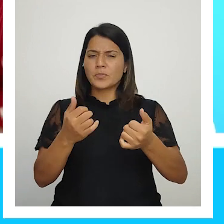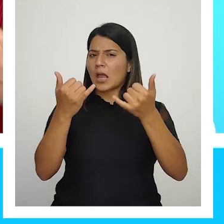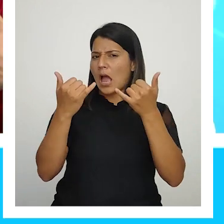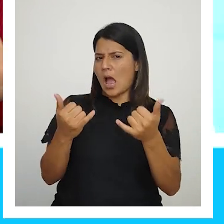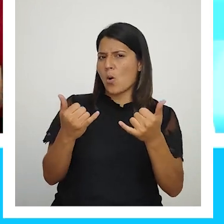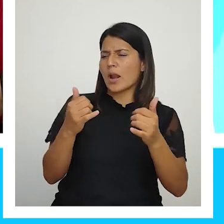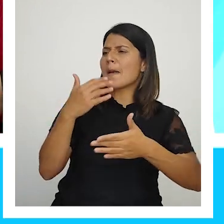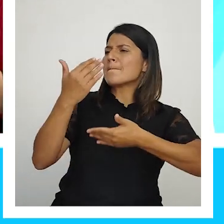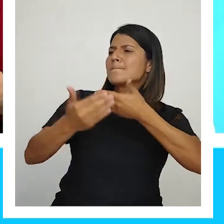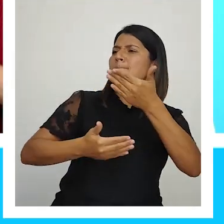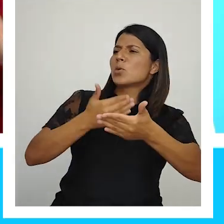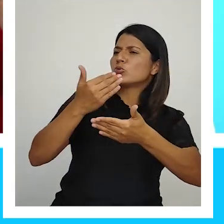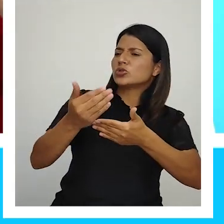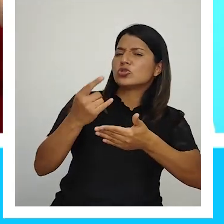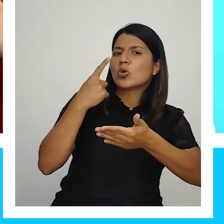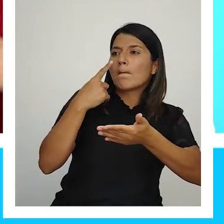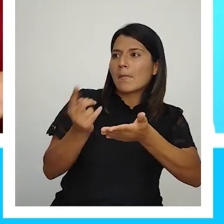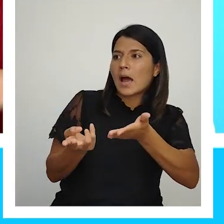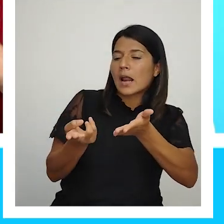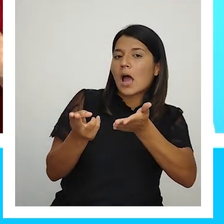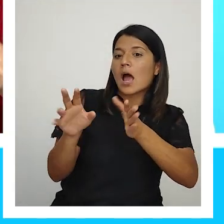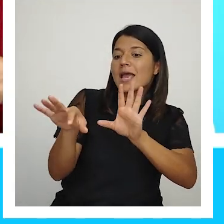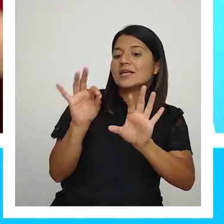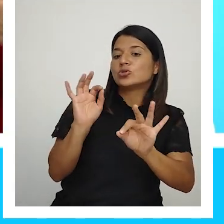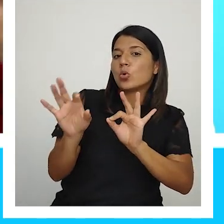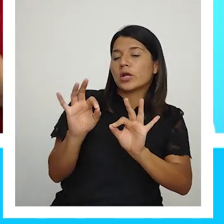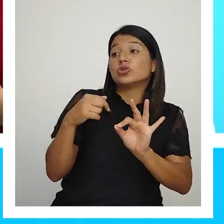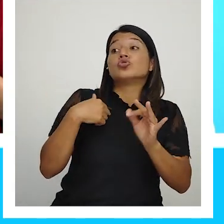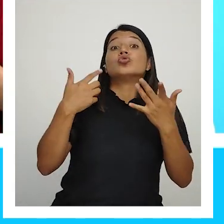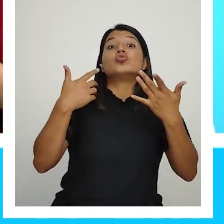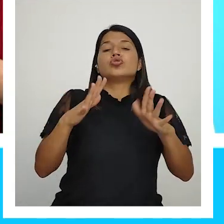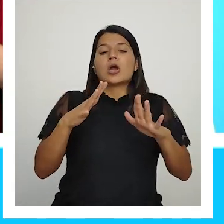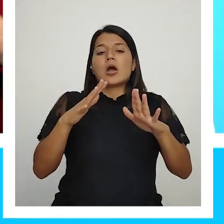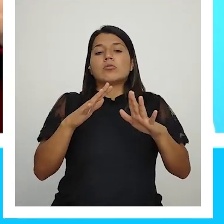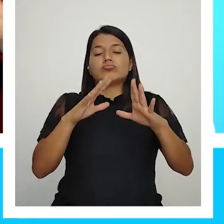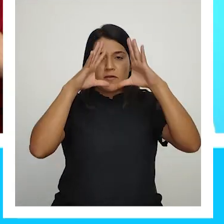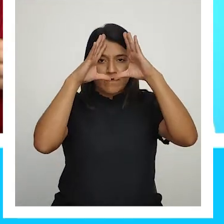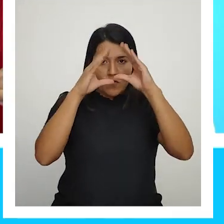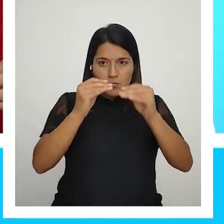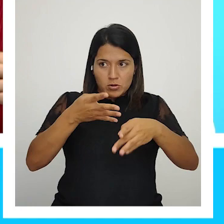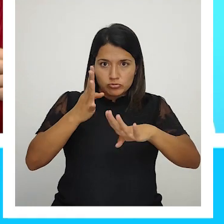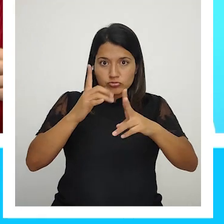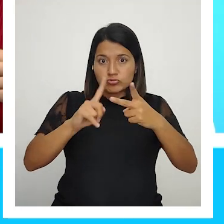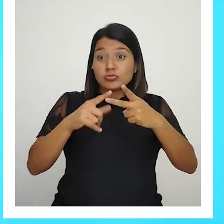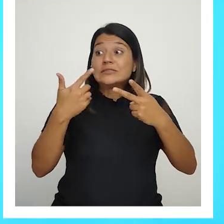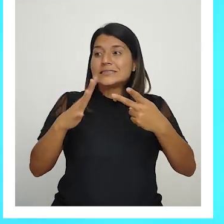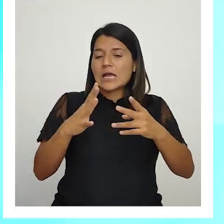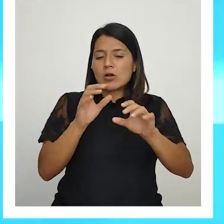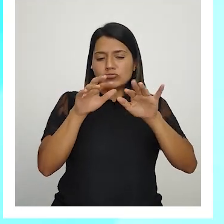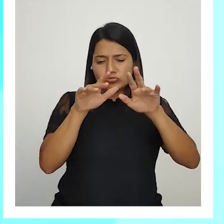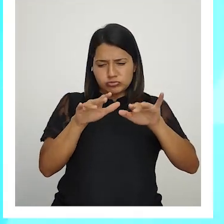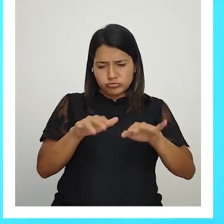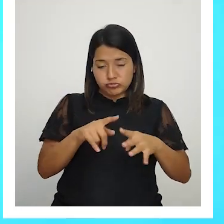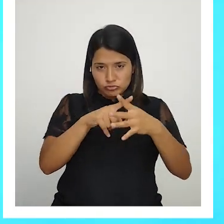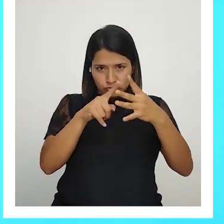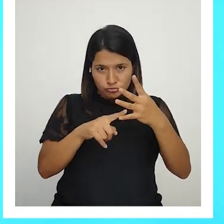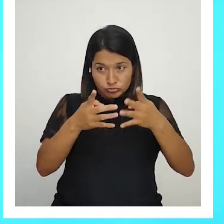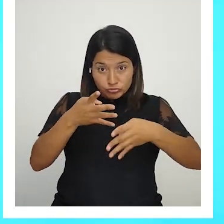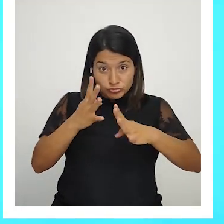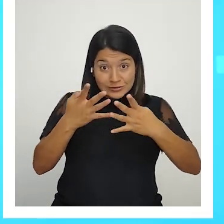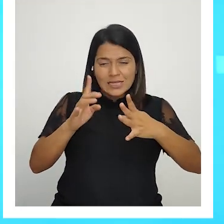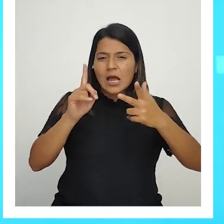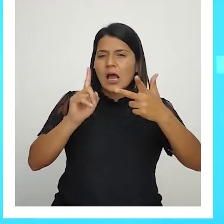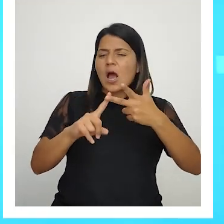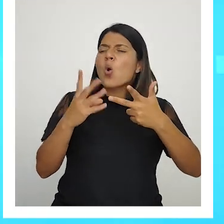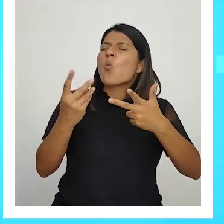¿cómo es el proceso de reclutamiento? Una vez que ya yo ingreso mis datos, hago los ensayos, presento todas las certificaciones, ¿cuánto tiempo debo esperar para ver si me